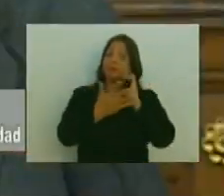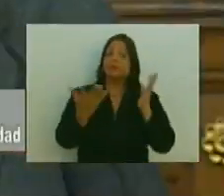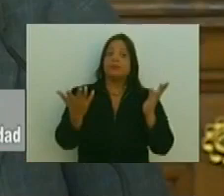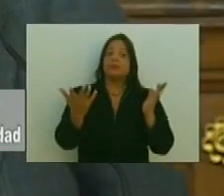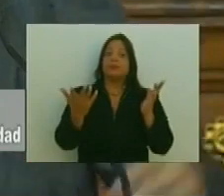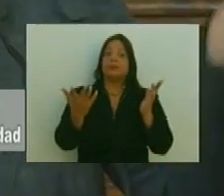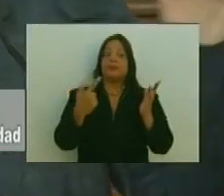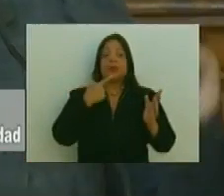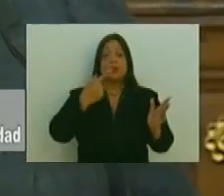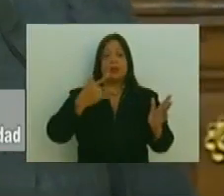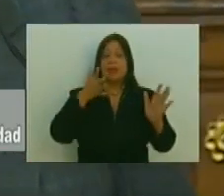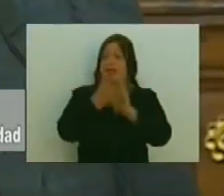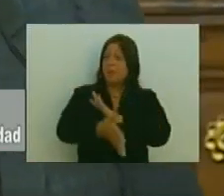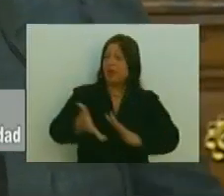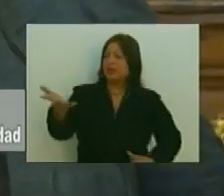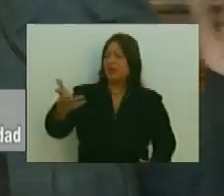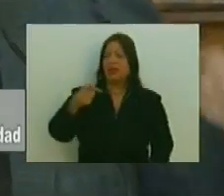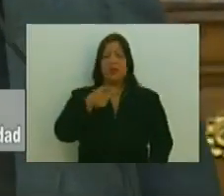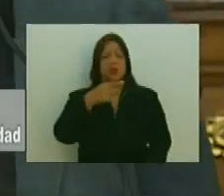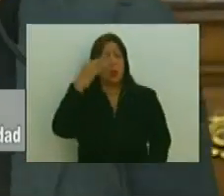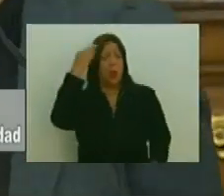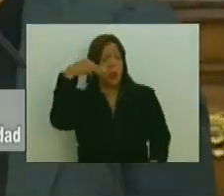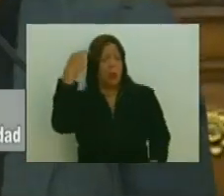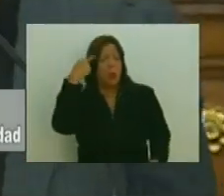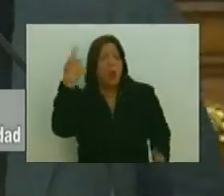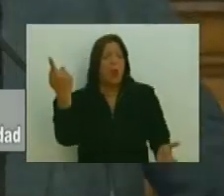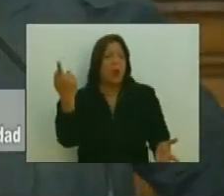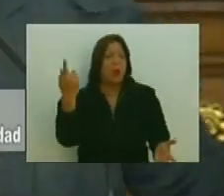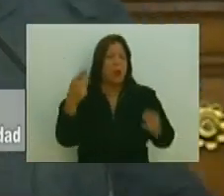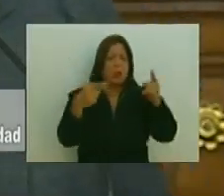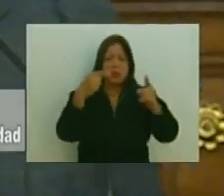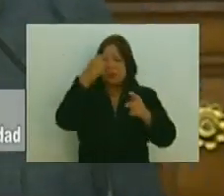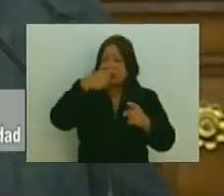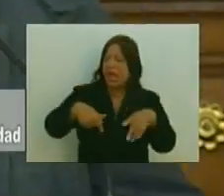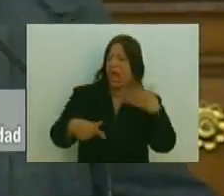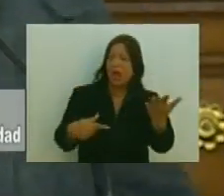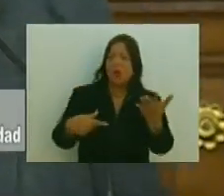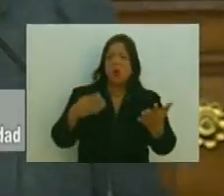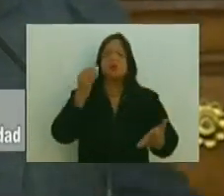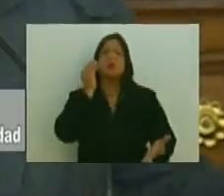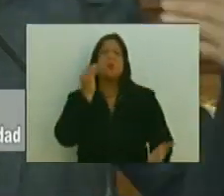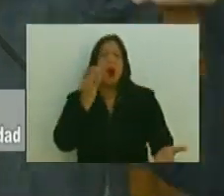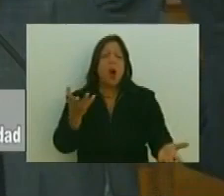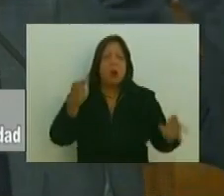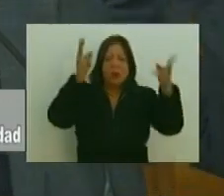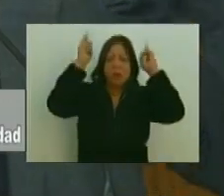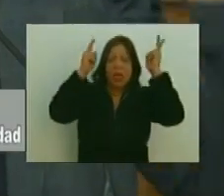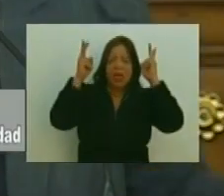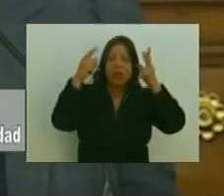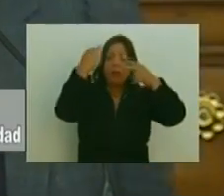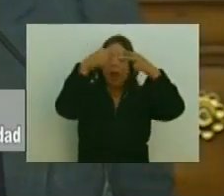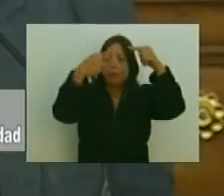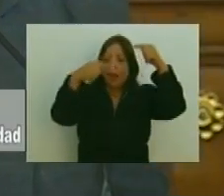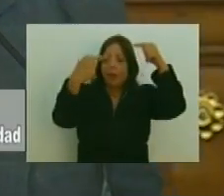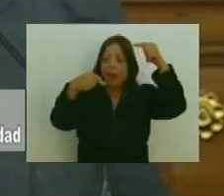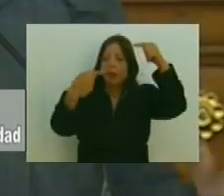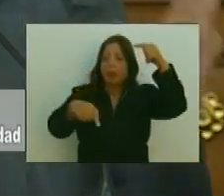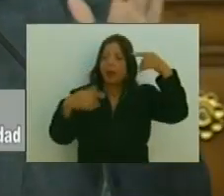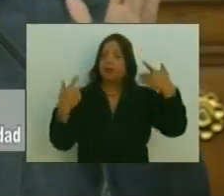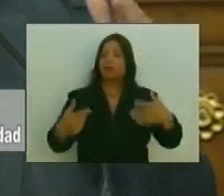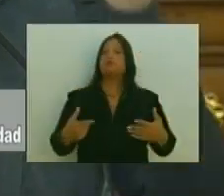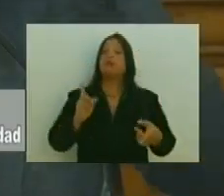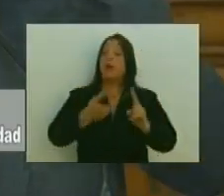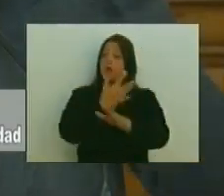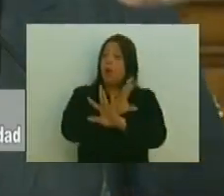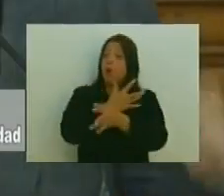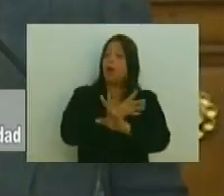decimos. ¿Qué te pasa, muchacho? Tú eres mongólico, eres ciego, eres gafo. Y bueno, y pare de contar. Pero lo